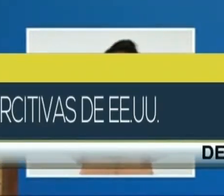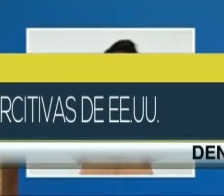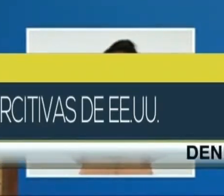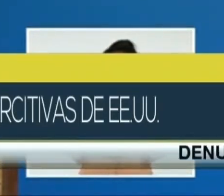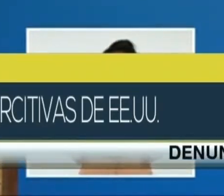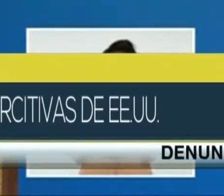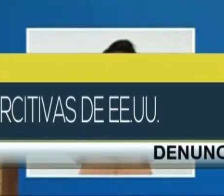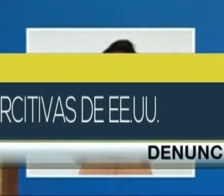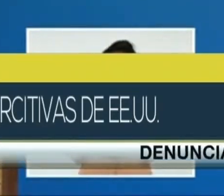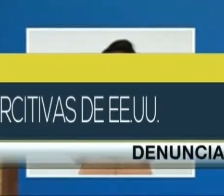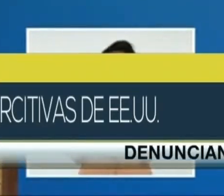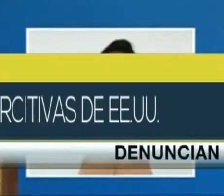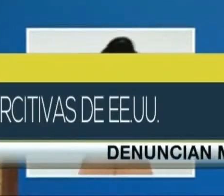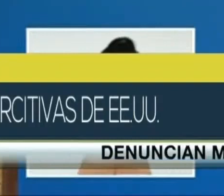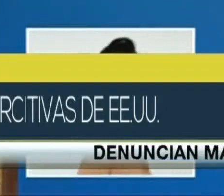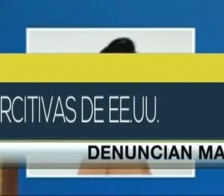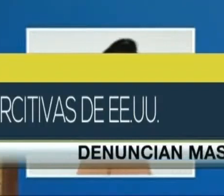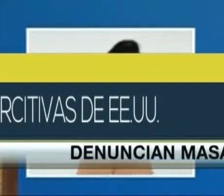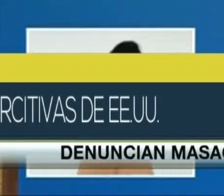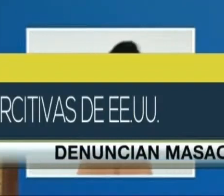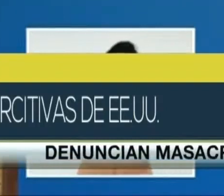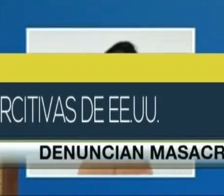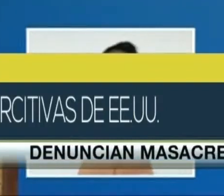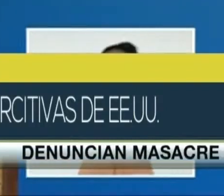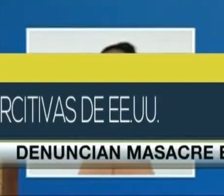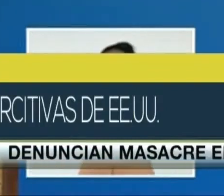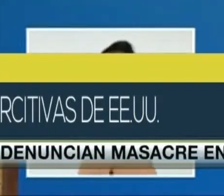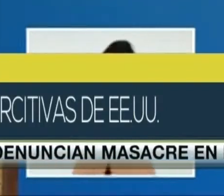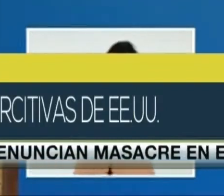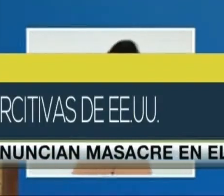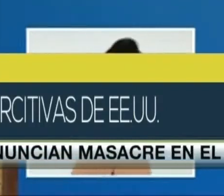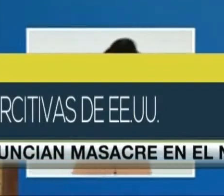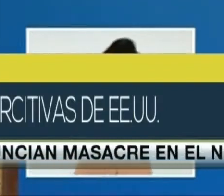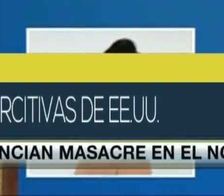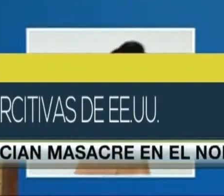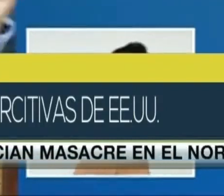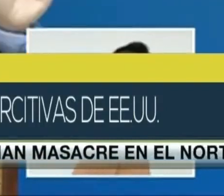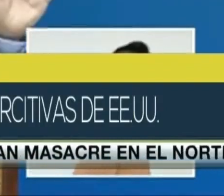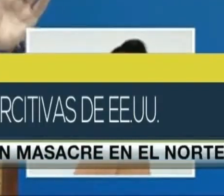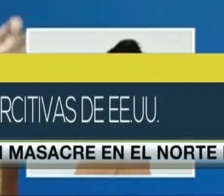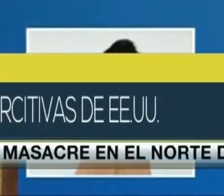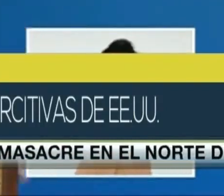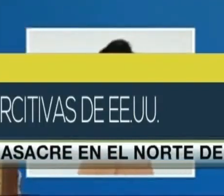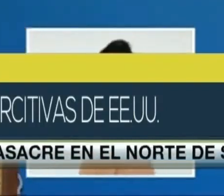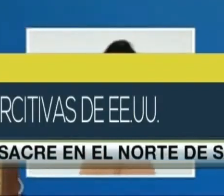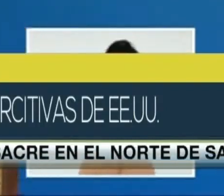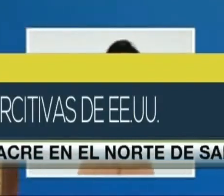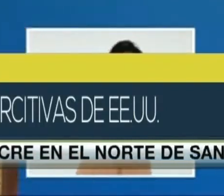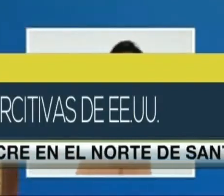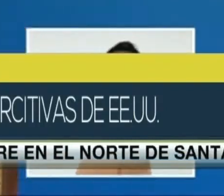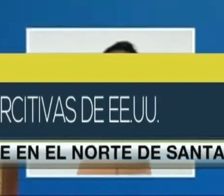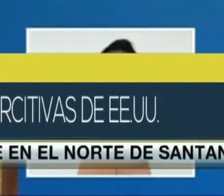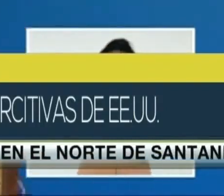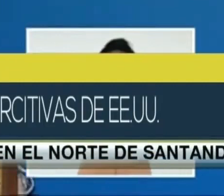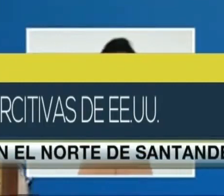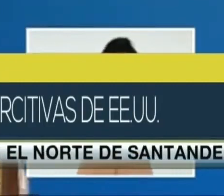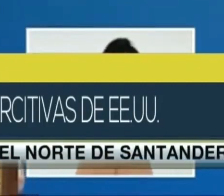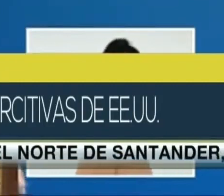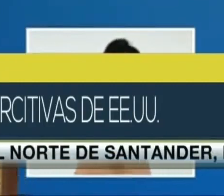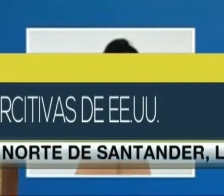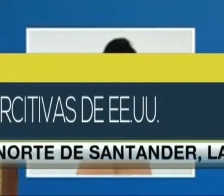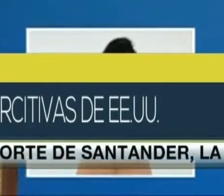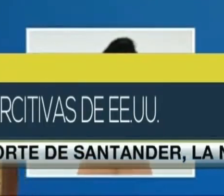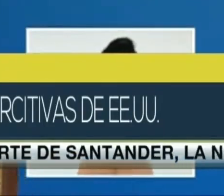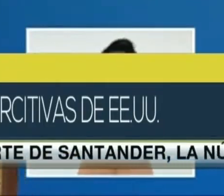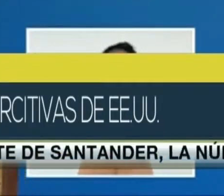violentos y actos de terrorismo que desde el territorio de los Estados Unidos, con absoluta impunidad, se han venido